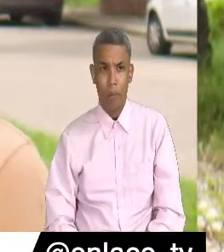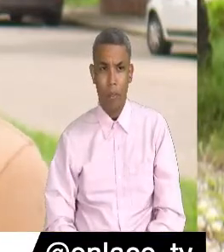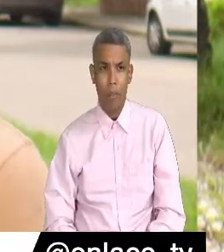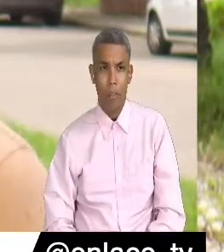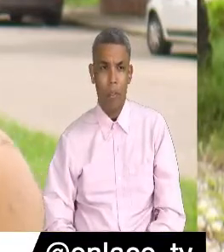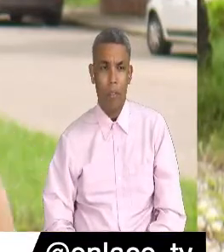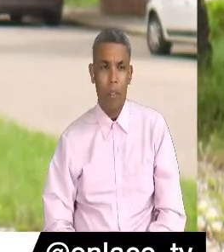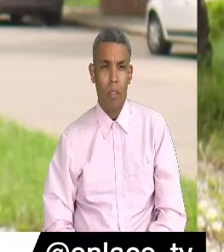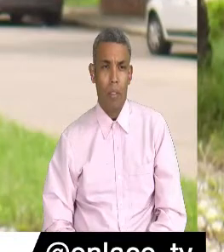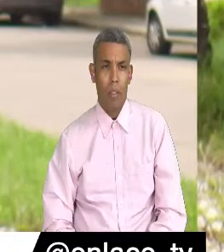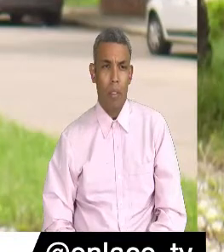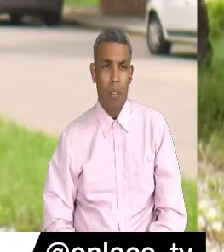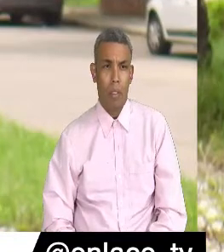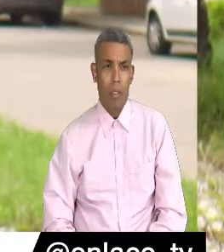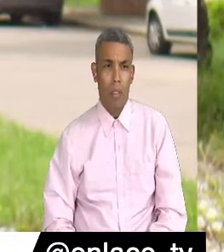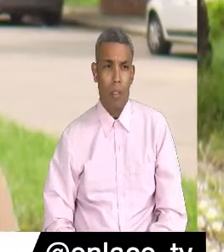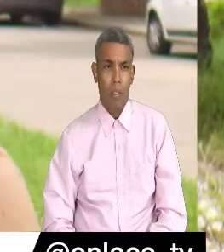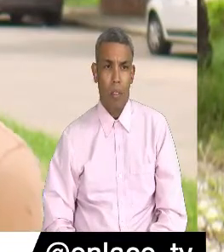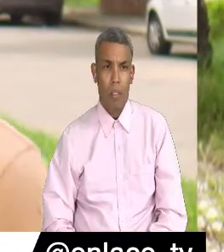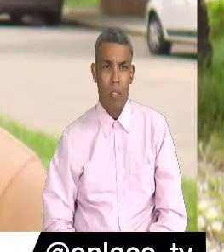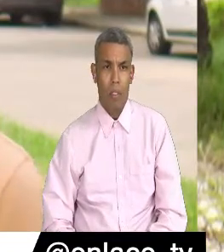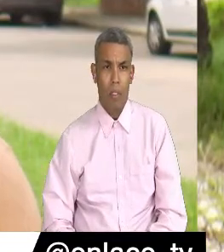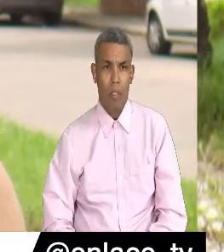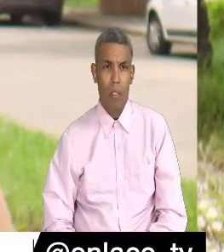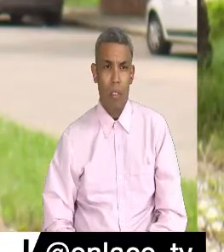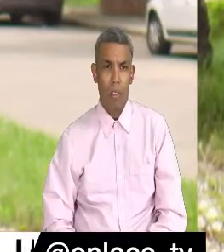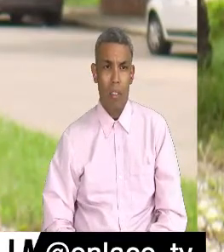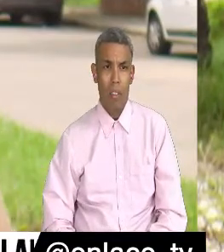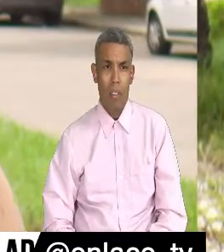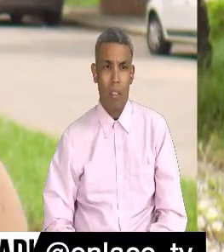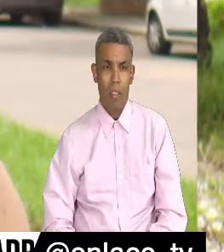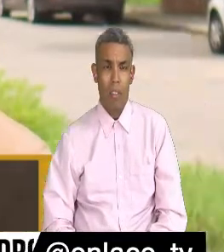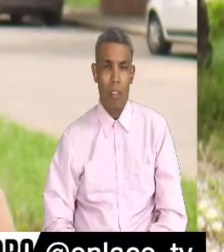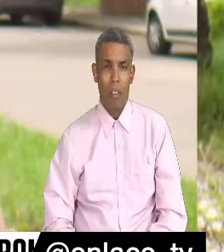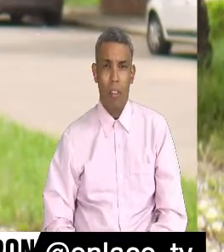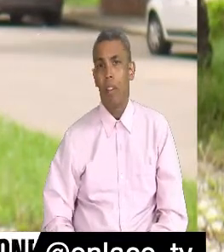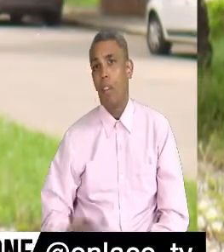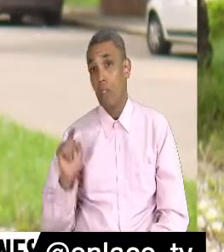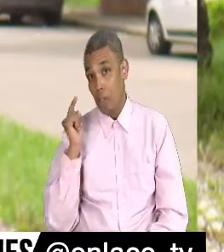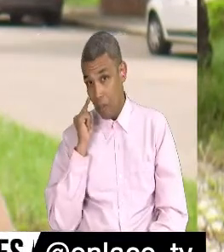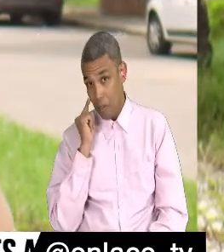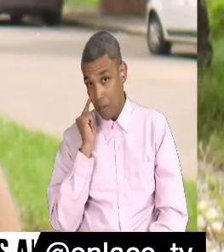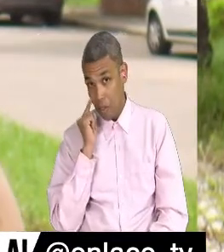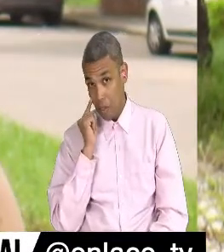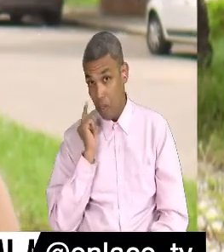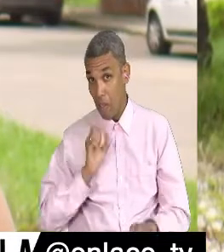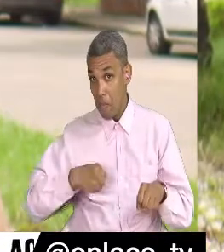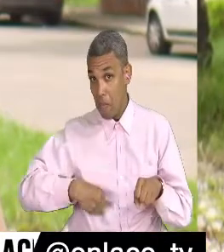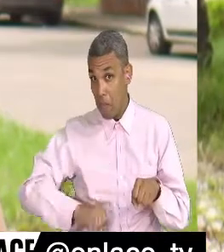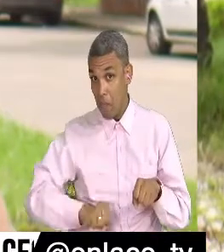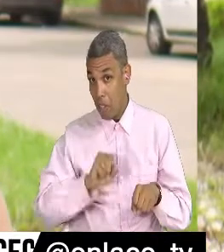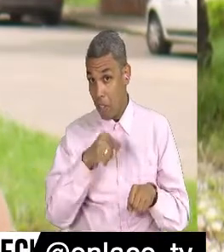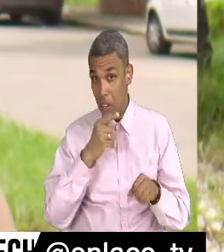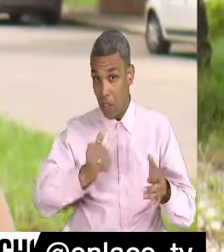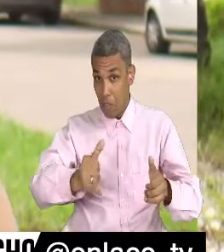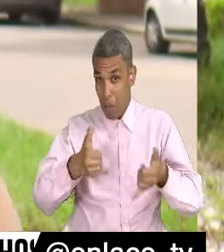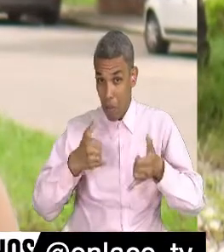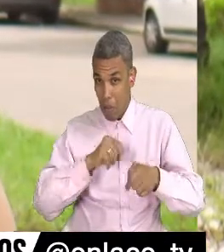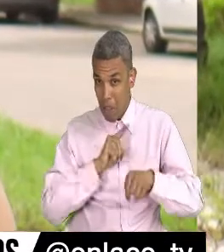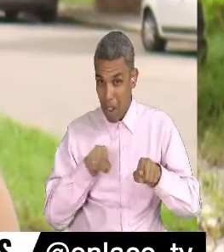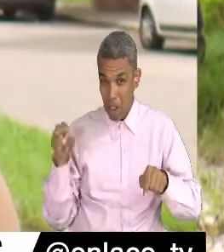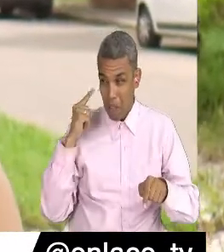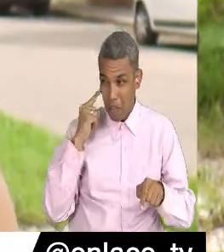presenciar personas de esa forma, pues no vayan a caer en las manos y de una vez llamar a la policía, porque esto es una banda que se